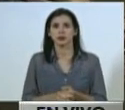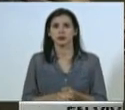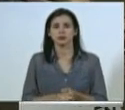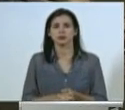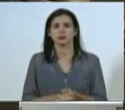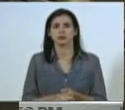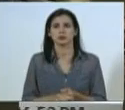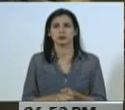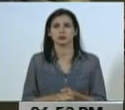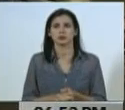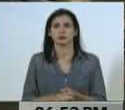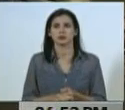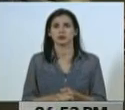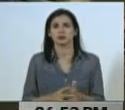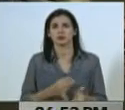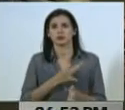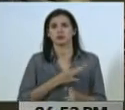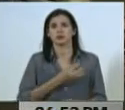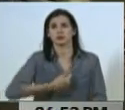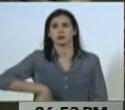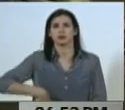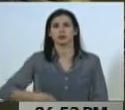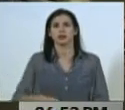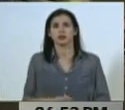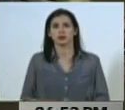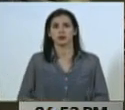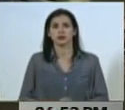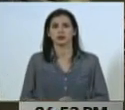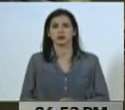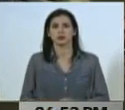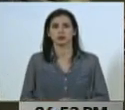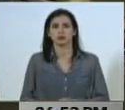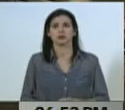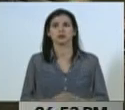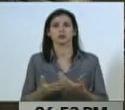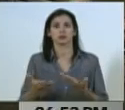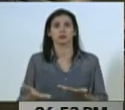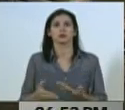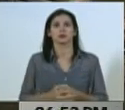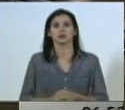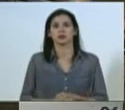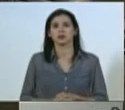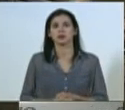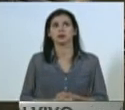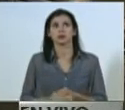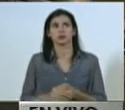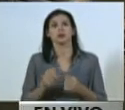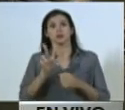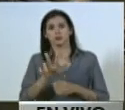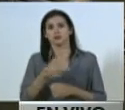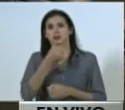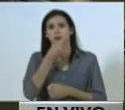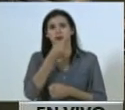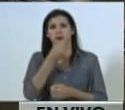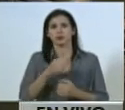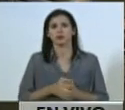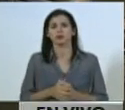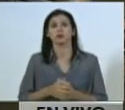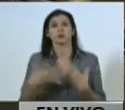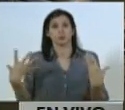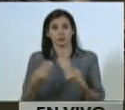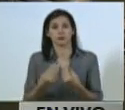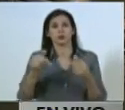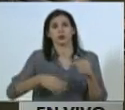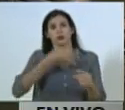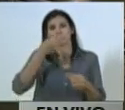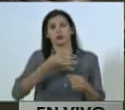Sí, señor presidente. Ahora, si usted nos lo permite, concederemos la palabra a tres de los colegas periodistas que nos acompañan esta